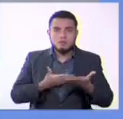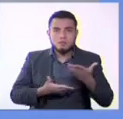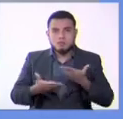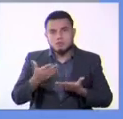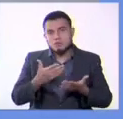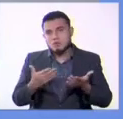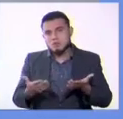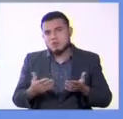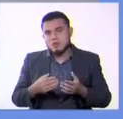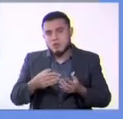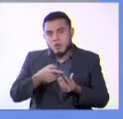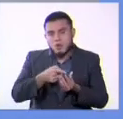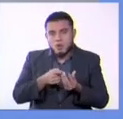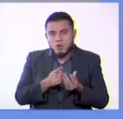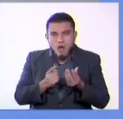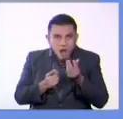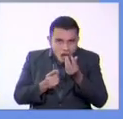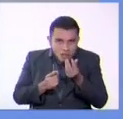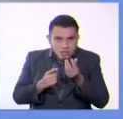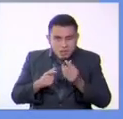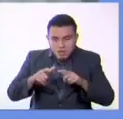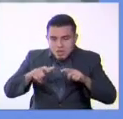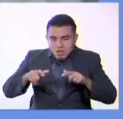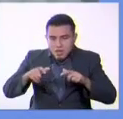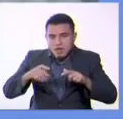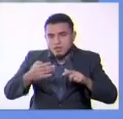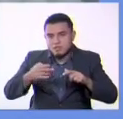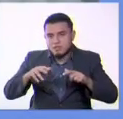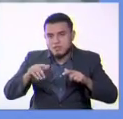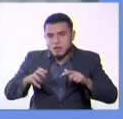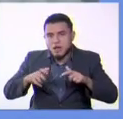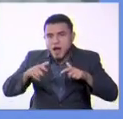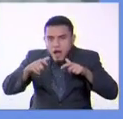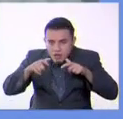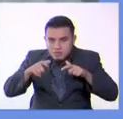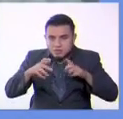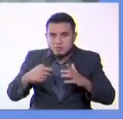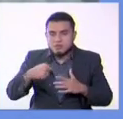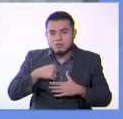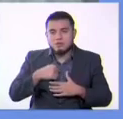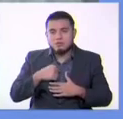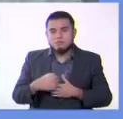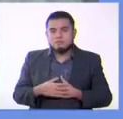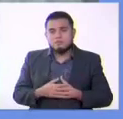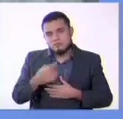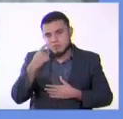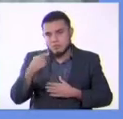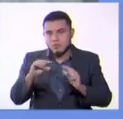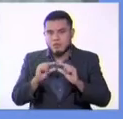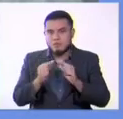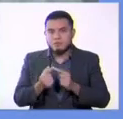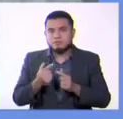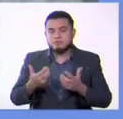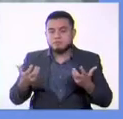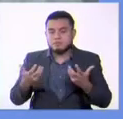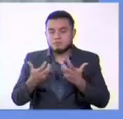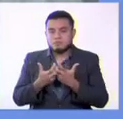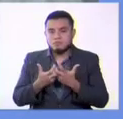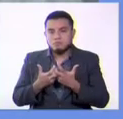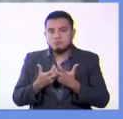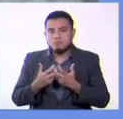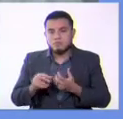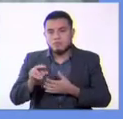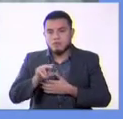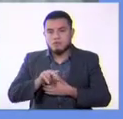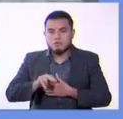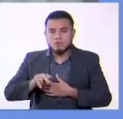los pastelitos, enchiladas. Lo que yo he notado en mi grupo de compañeros y de amigos es que